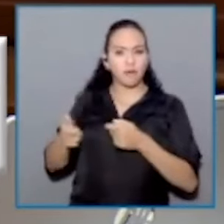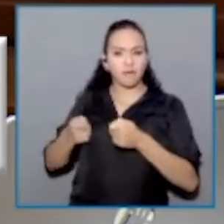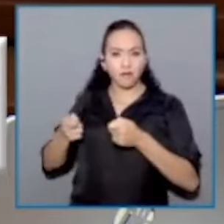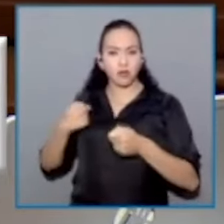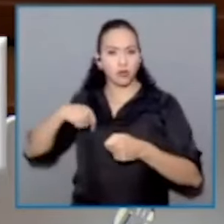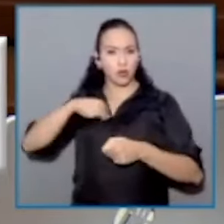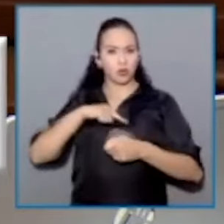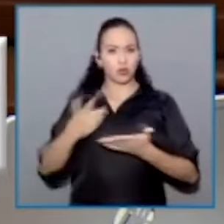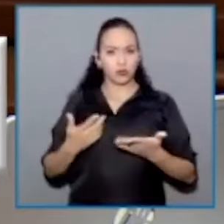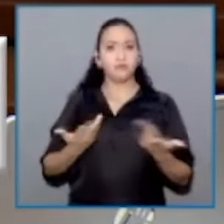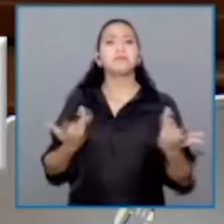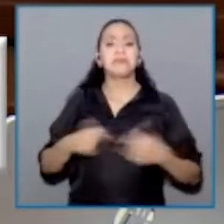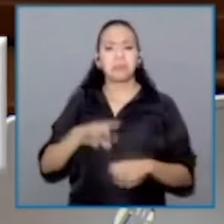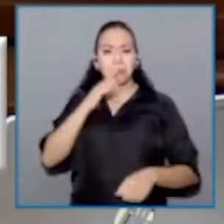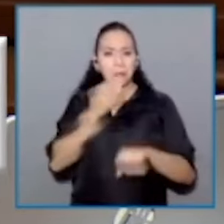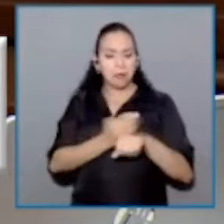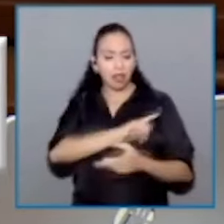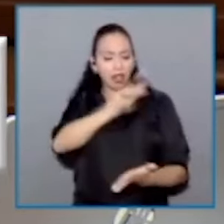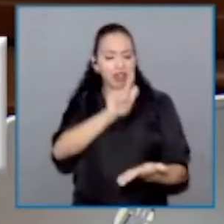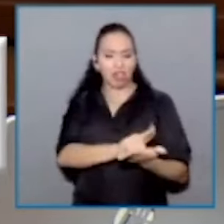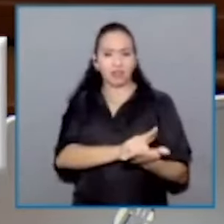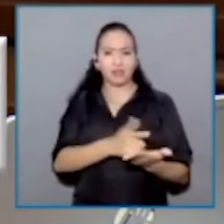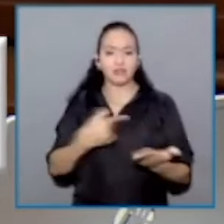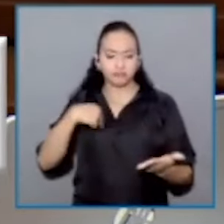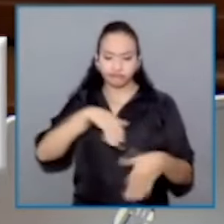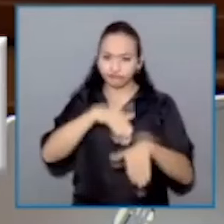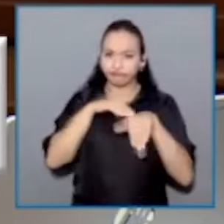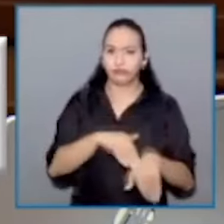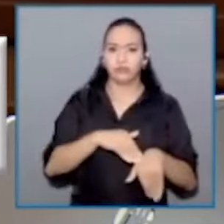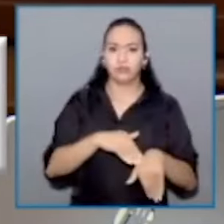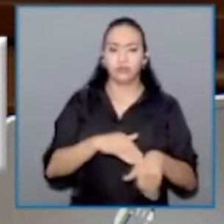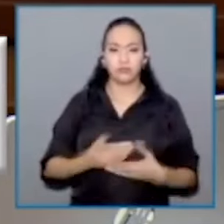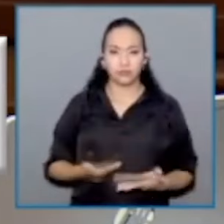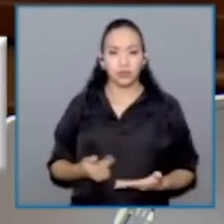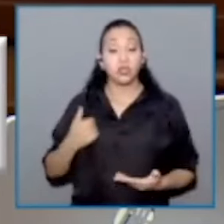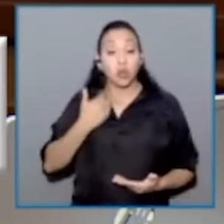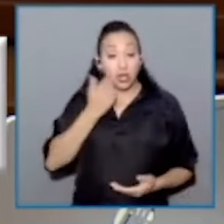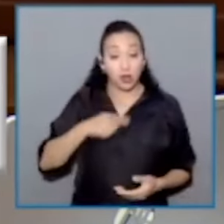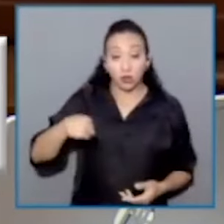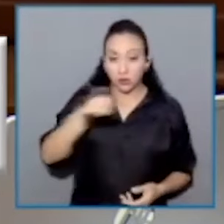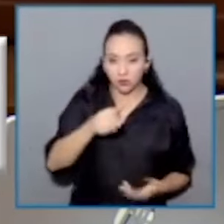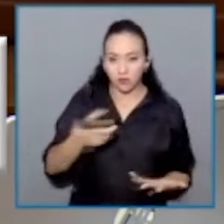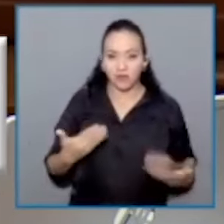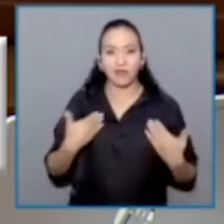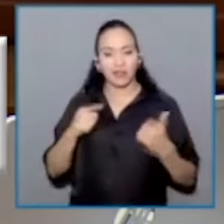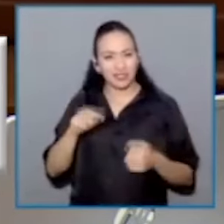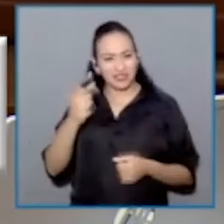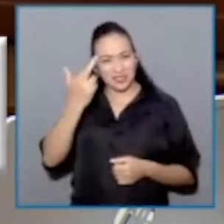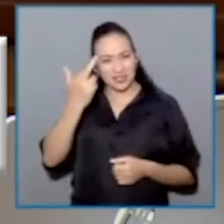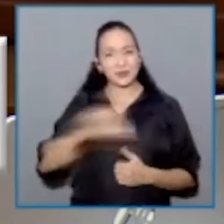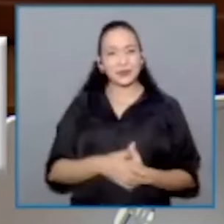este pleno de golpistas. Lo que sí me gustaría recordar es que en el